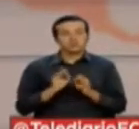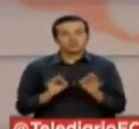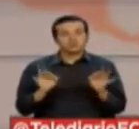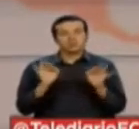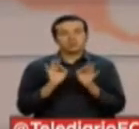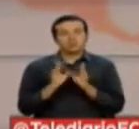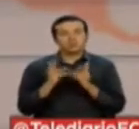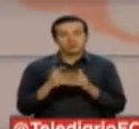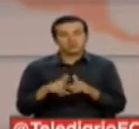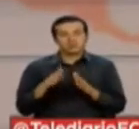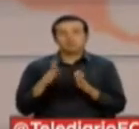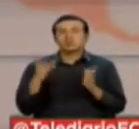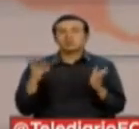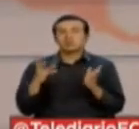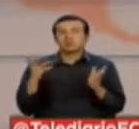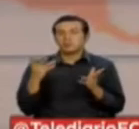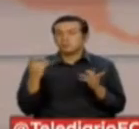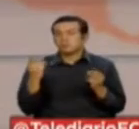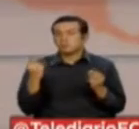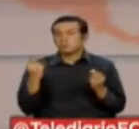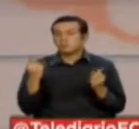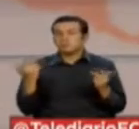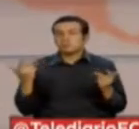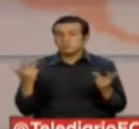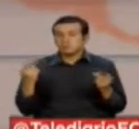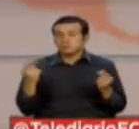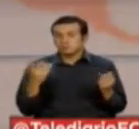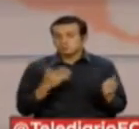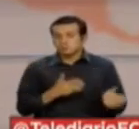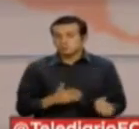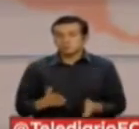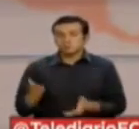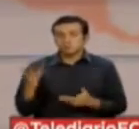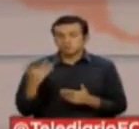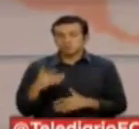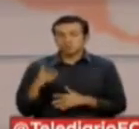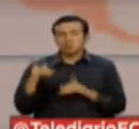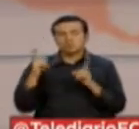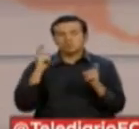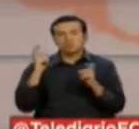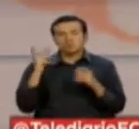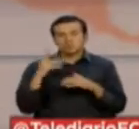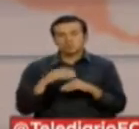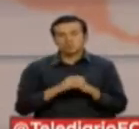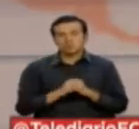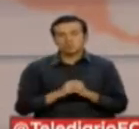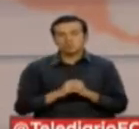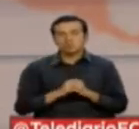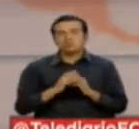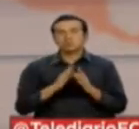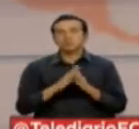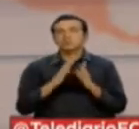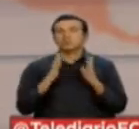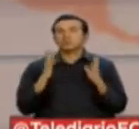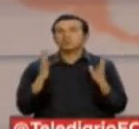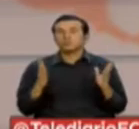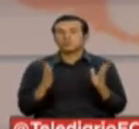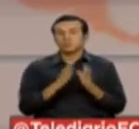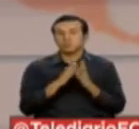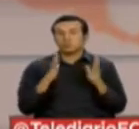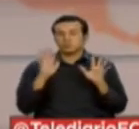fuerte tiene que ver con las transferencias monetarias, que tienen también un esquema que está totalmente regulado. De manera que gran parte de